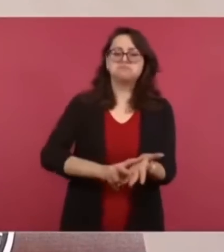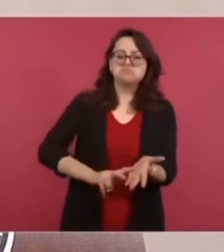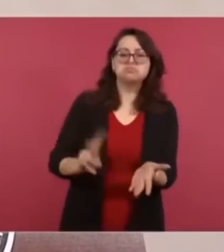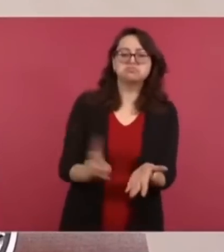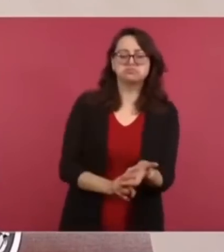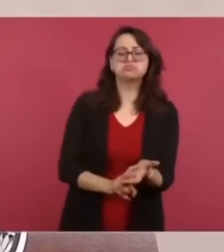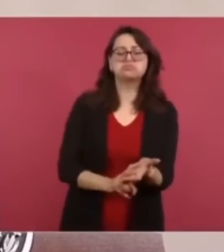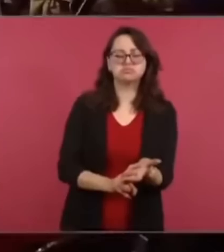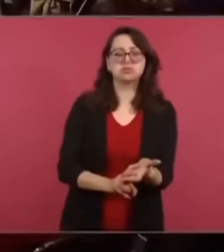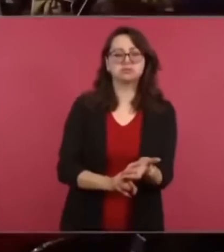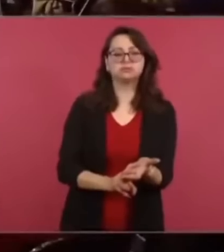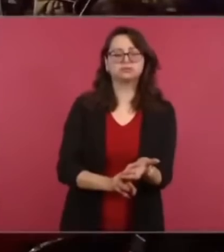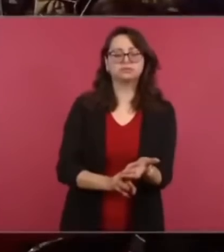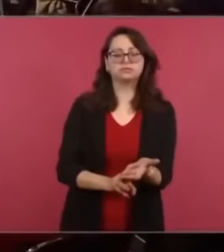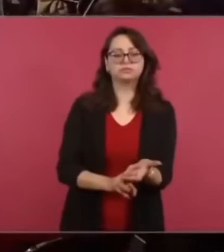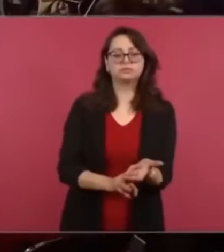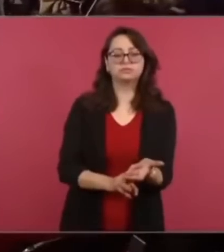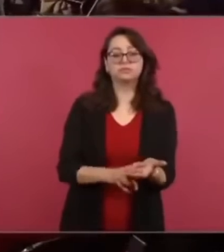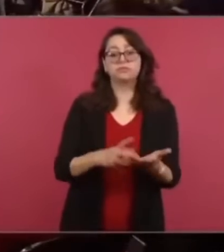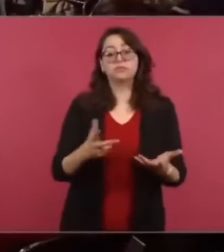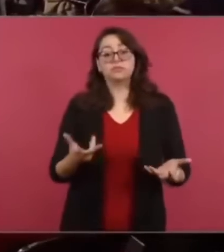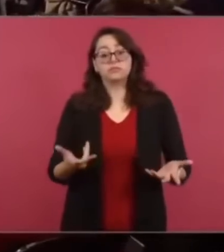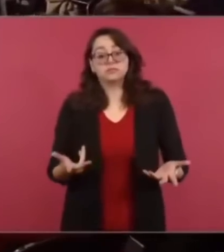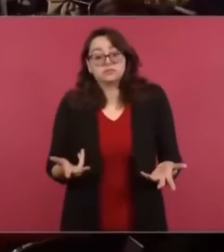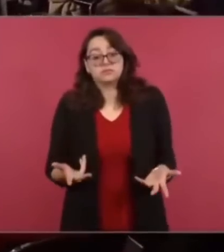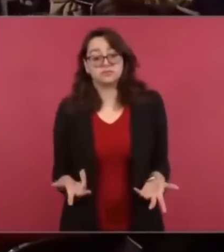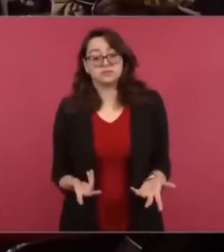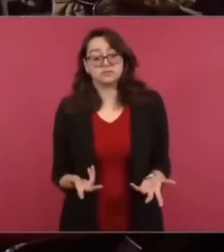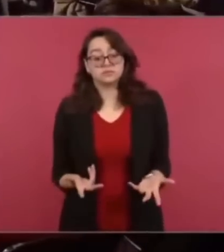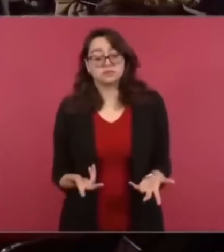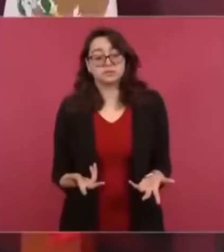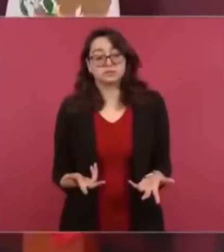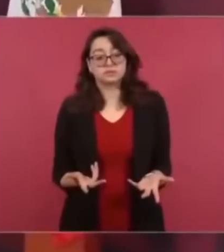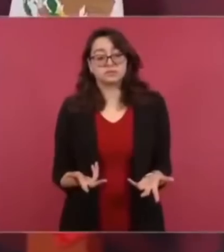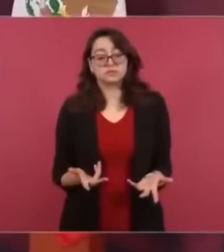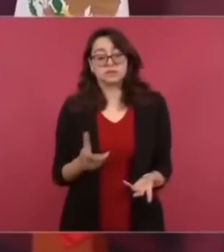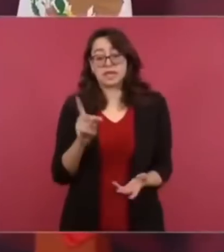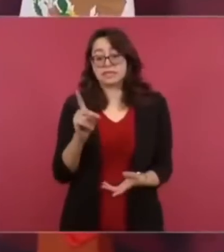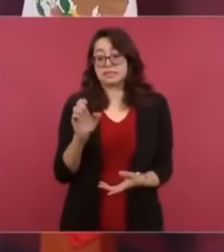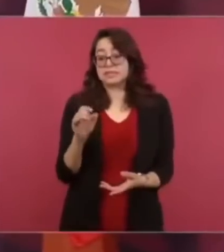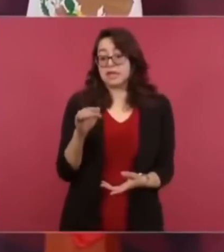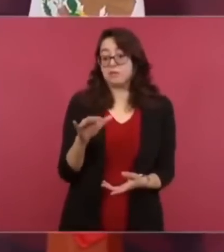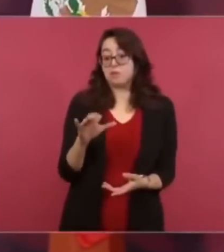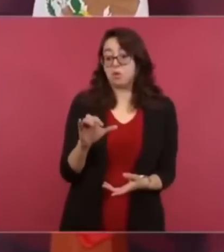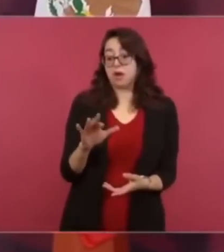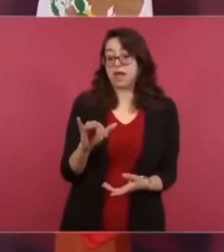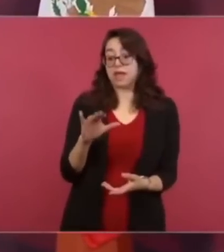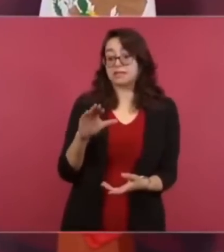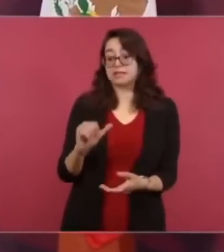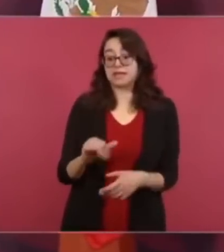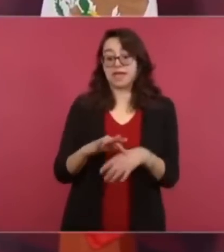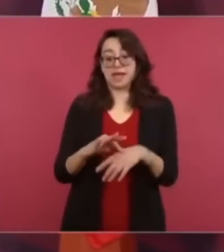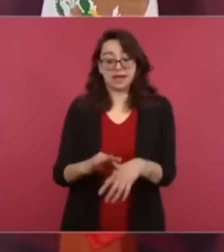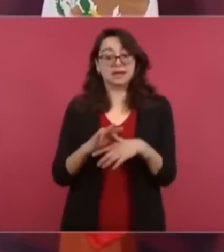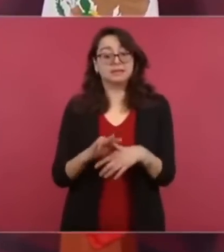Y cuando se aspira a vivir en una auténtica